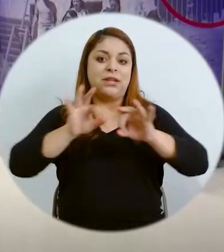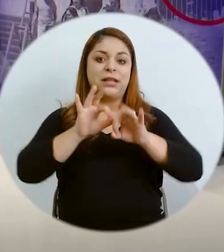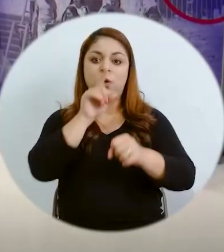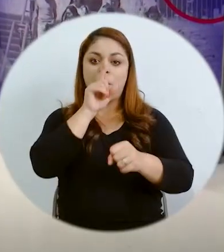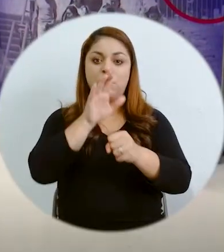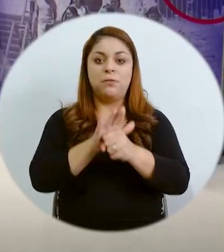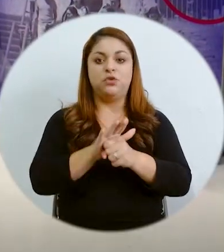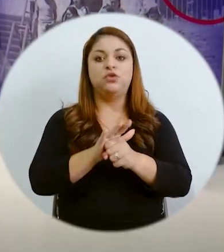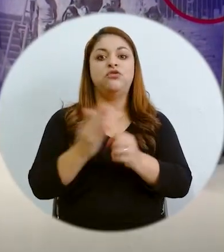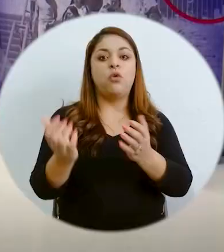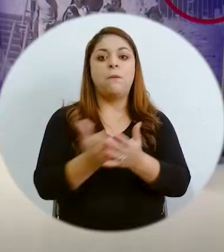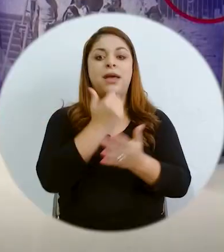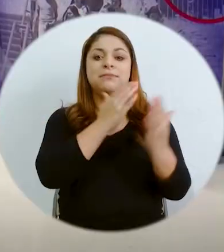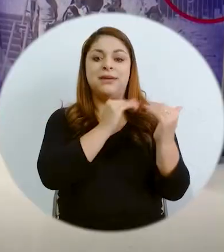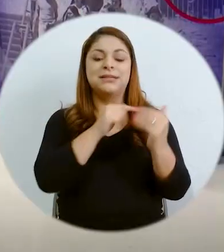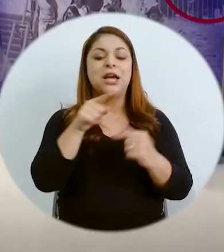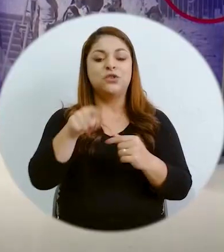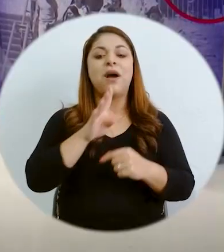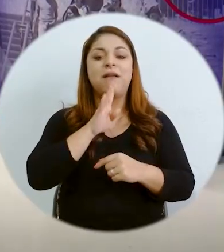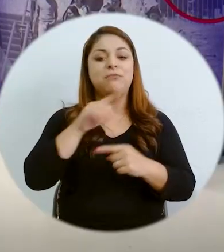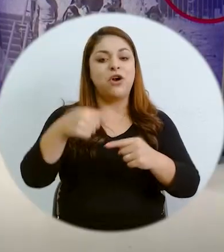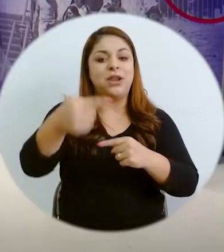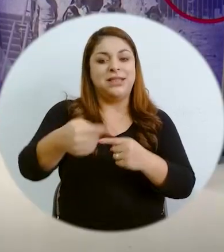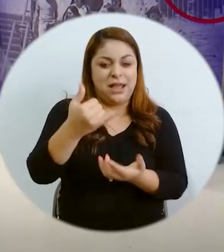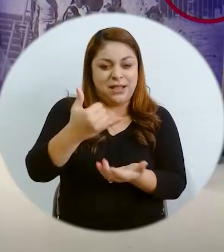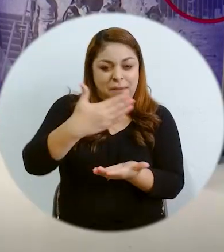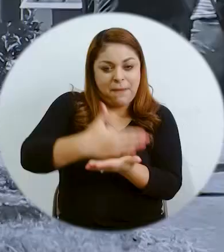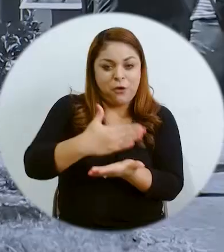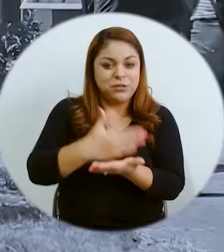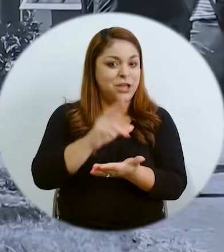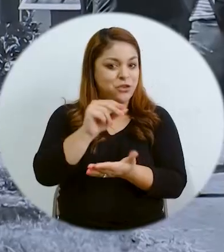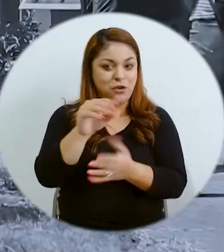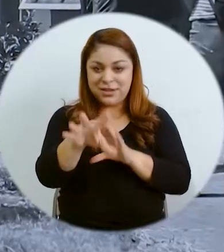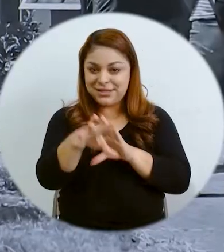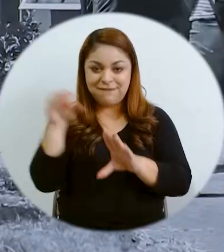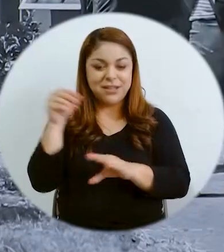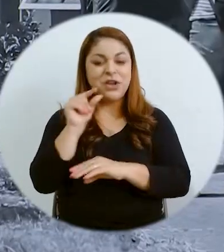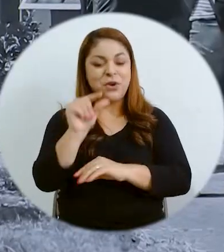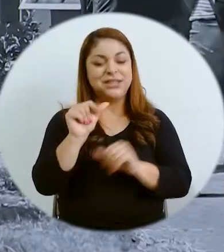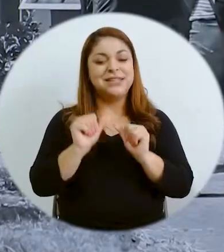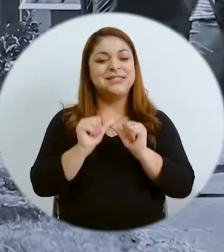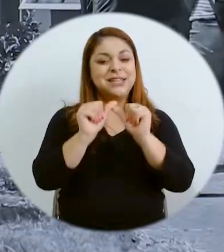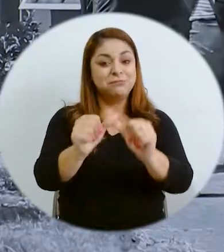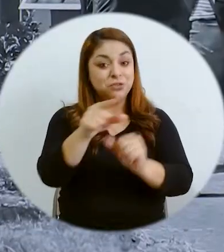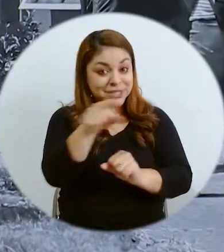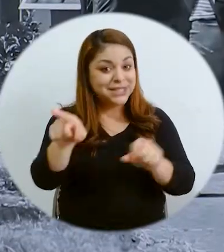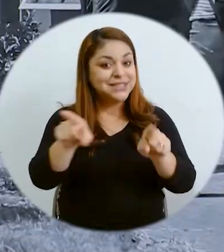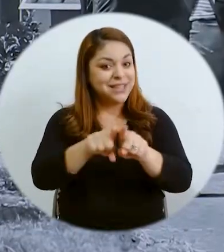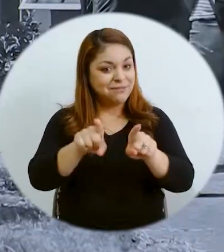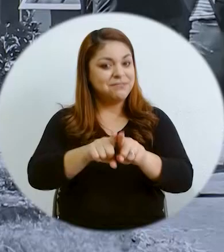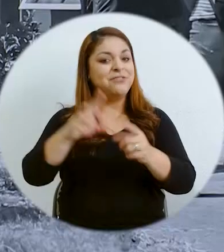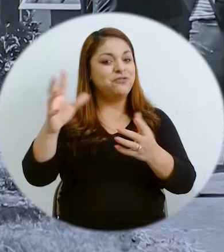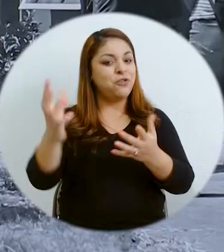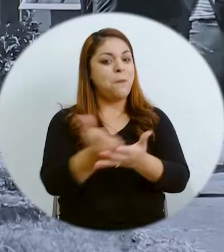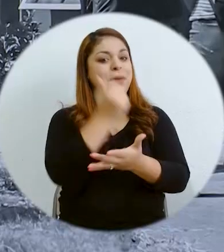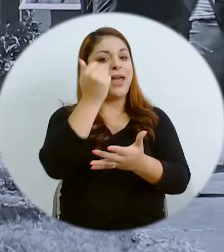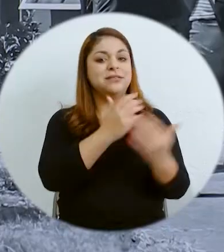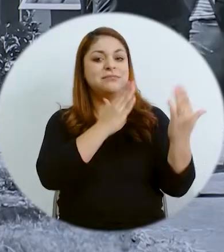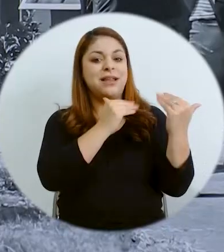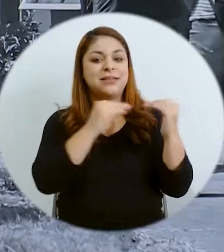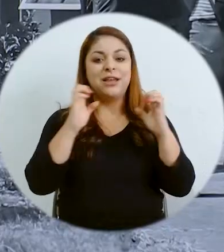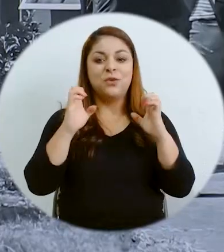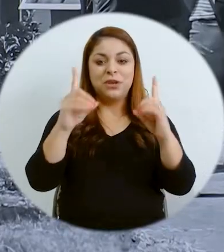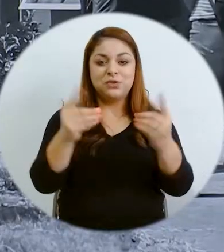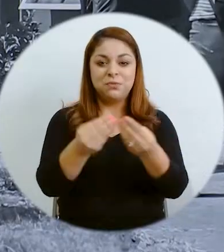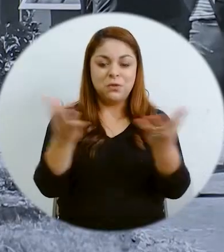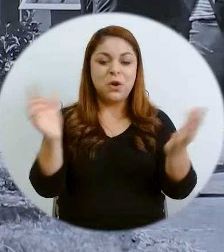la esperanza, y de eso vamos a hablar en el siguiente bloque. Quédese con una mirada, no se vaya, porque a usted también le corresponde recuperar